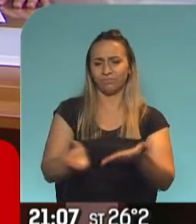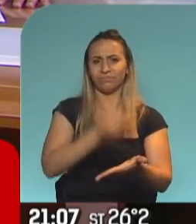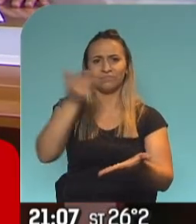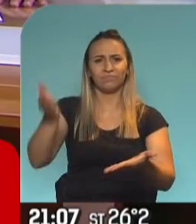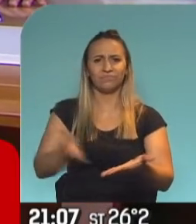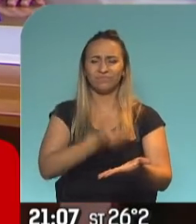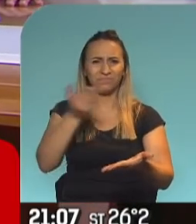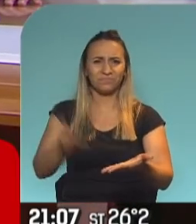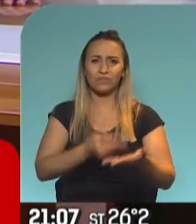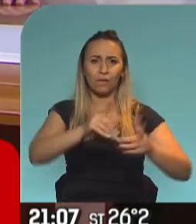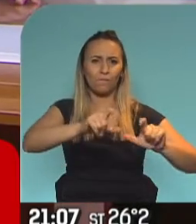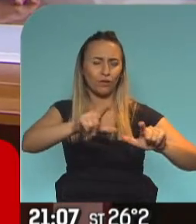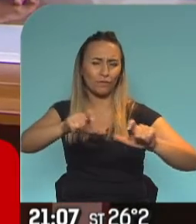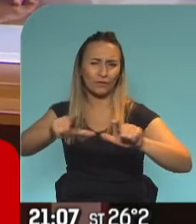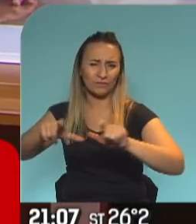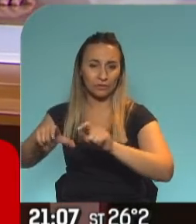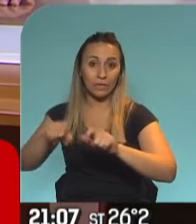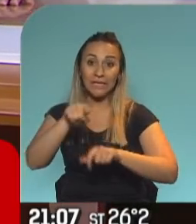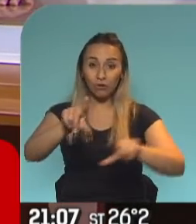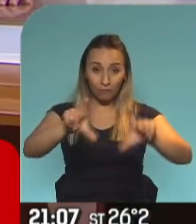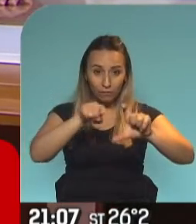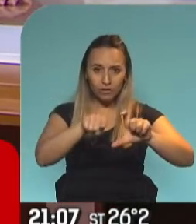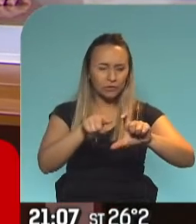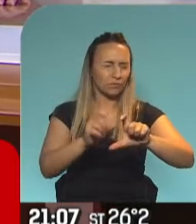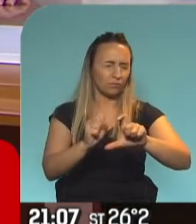demostrativa porque hay tanto en juego, ¿no?